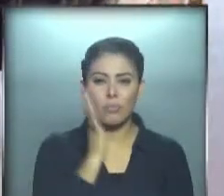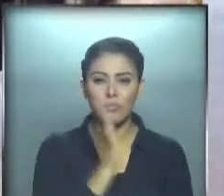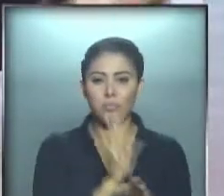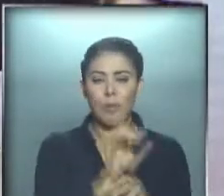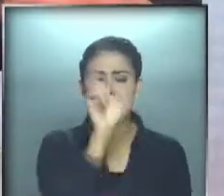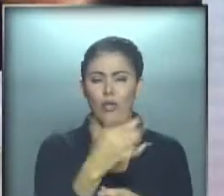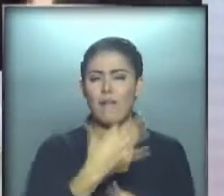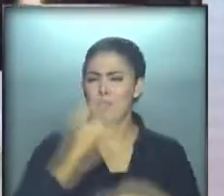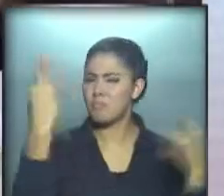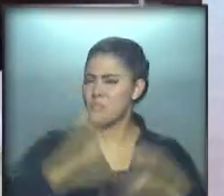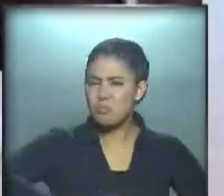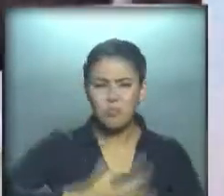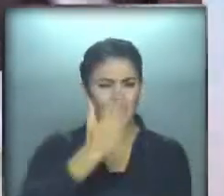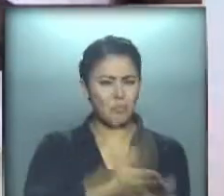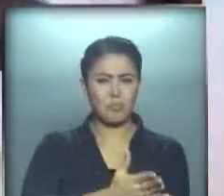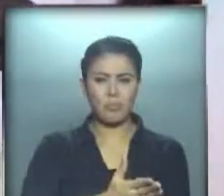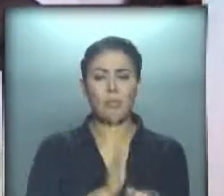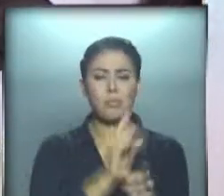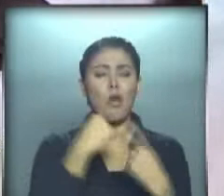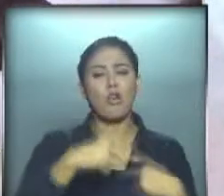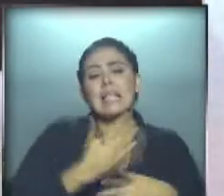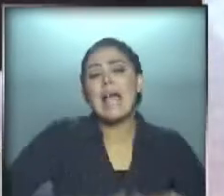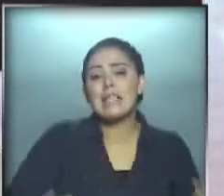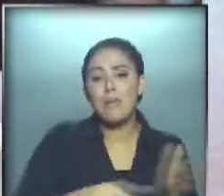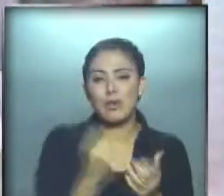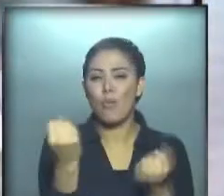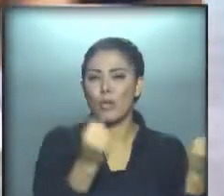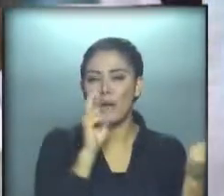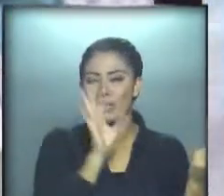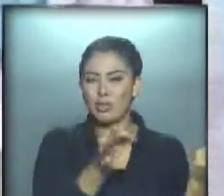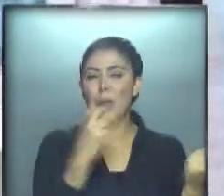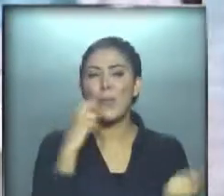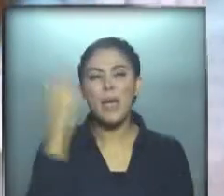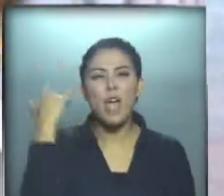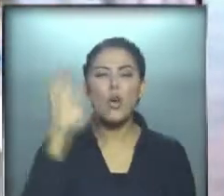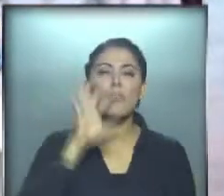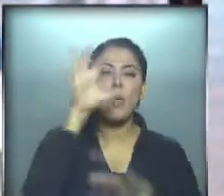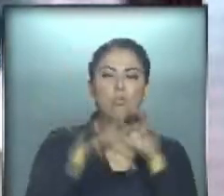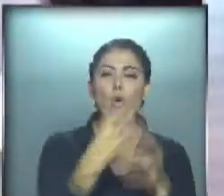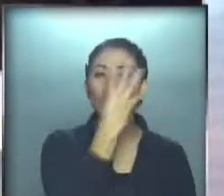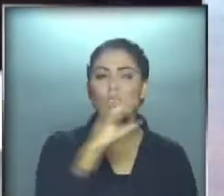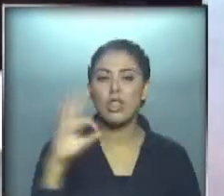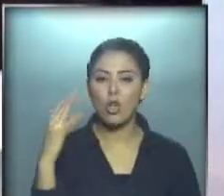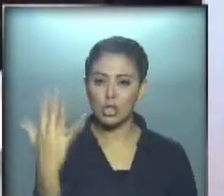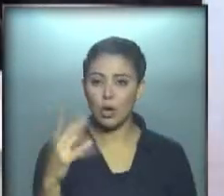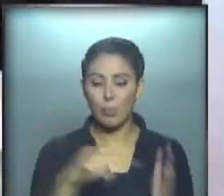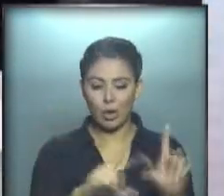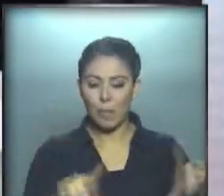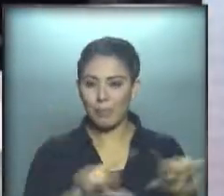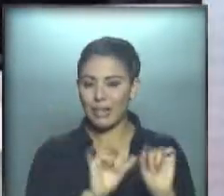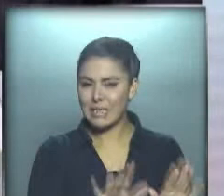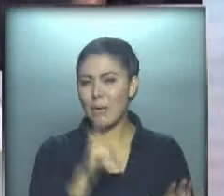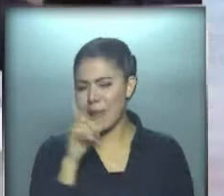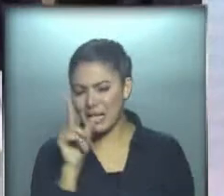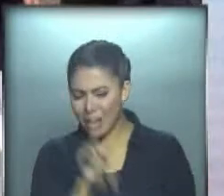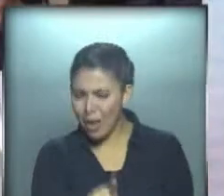persona incorruptible, con una persona muy austera, muestra un coche muy viejo, un Peugeot 405, con esa patente. Nos pareció que